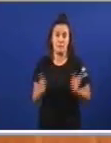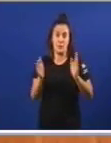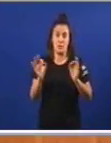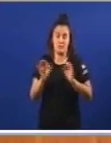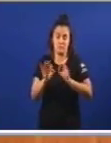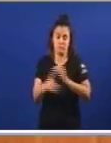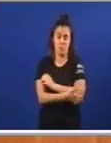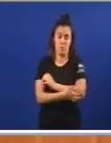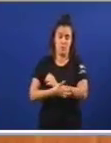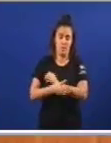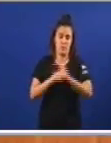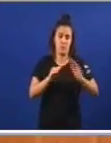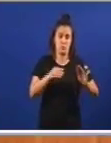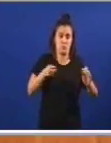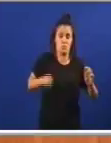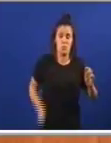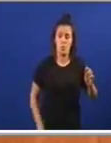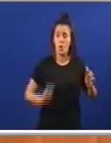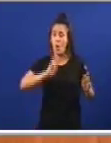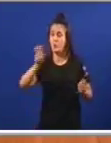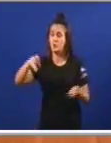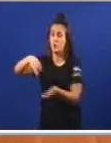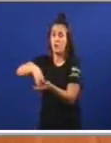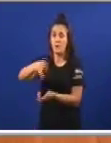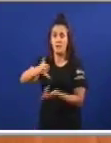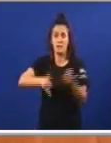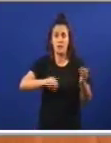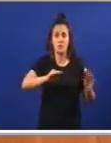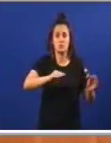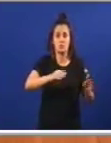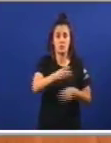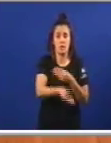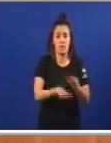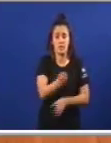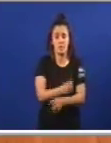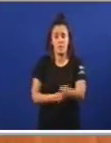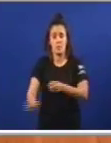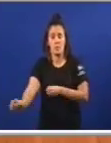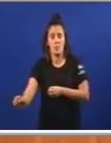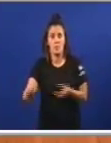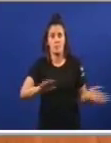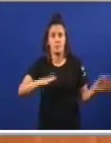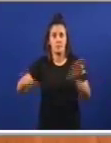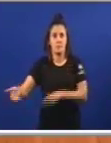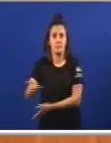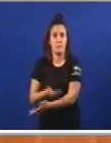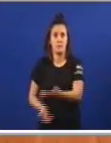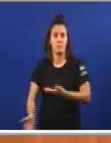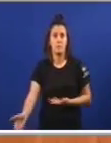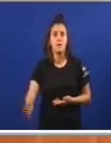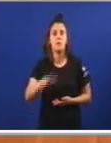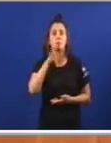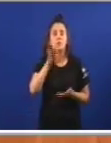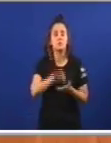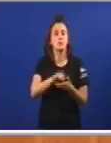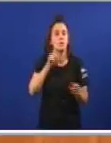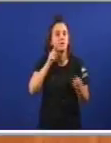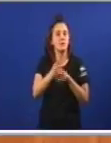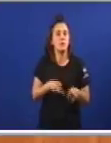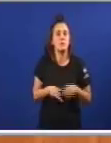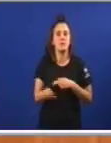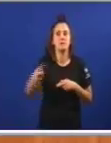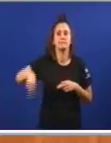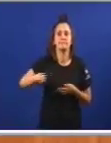sufren os profesionais noutras unidades, fai ademais que vostedes movan dunhas plantas, duns servizos a outros, precisamente para non contratar,